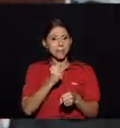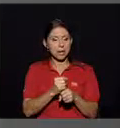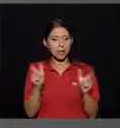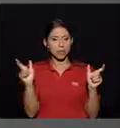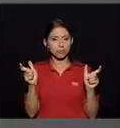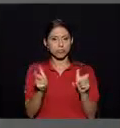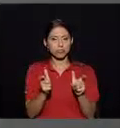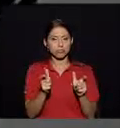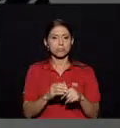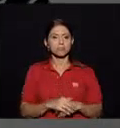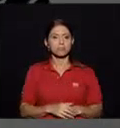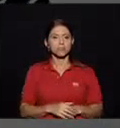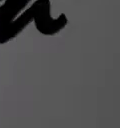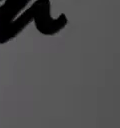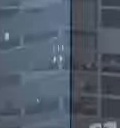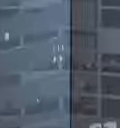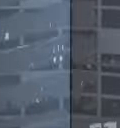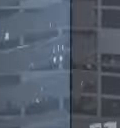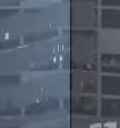desempleo.